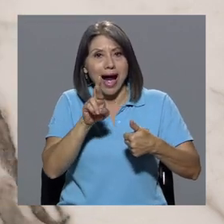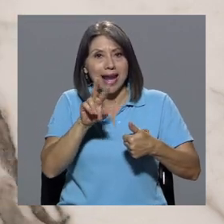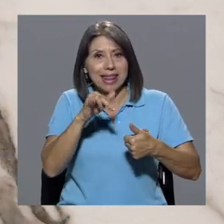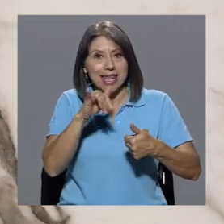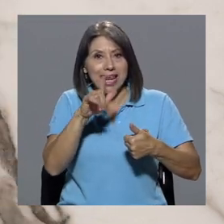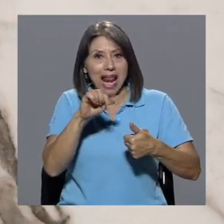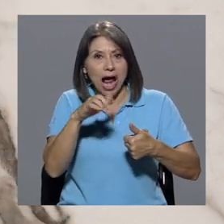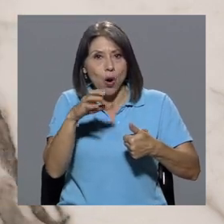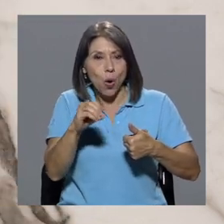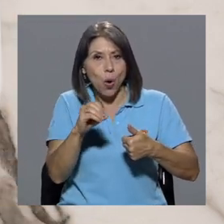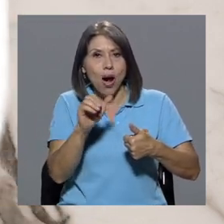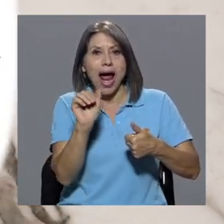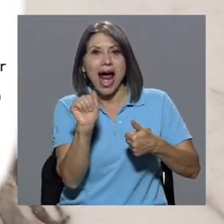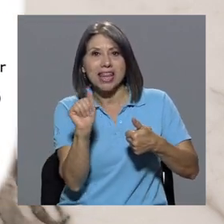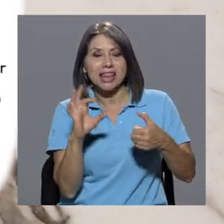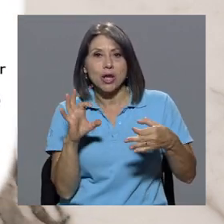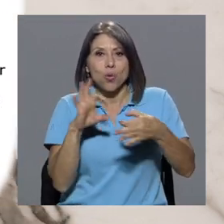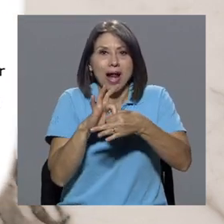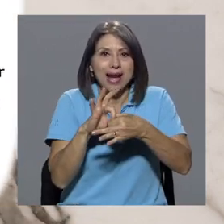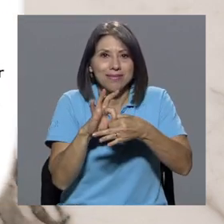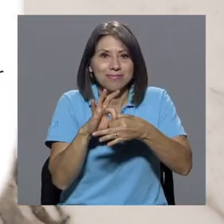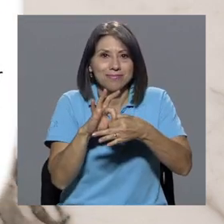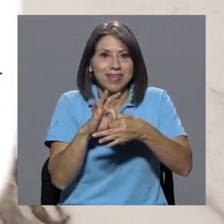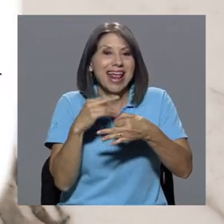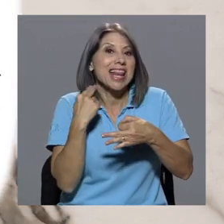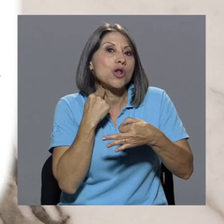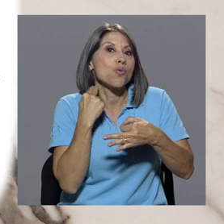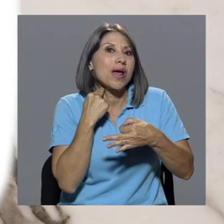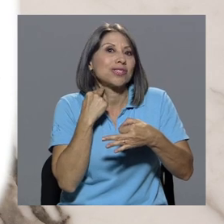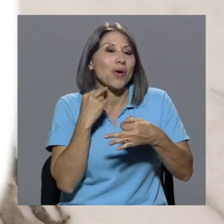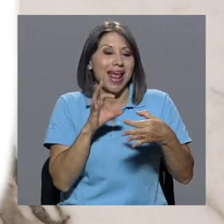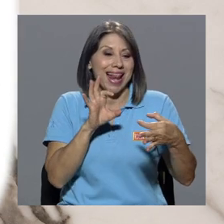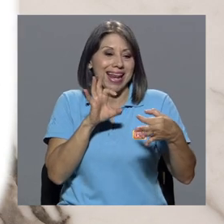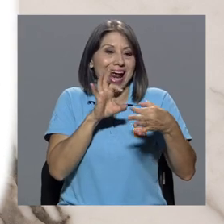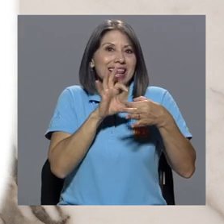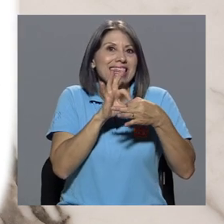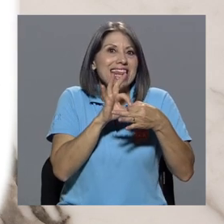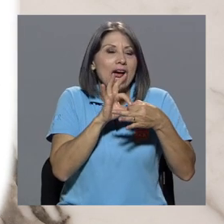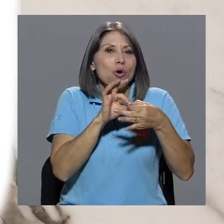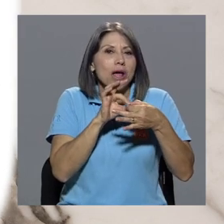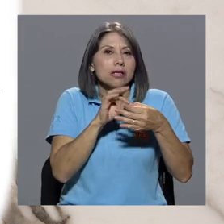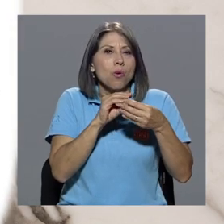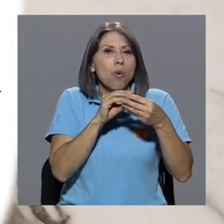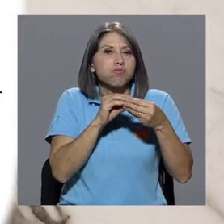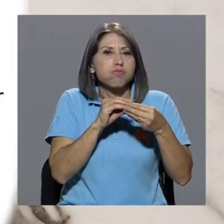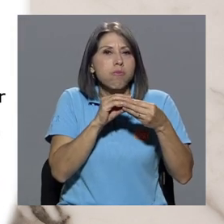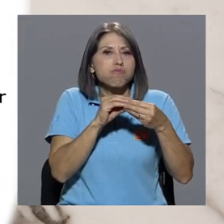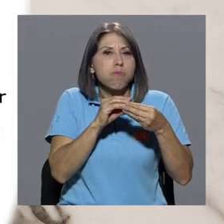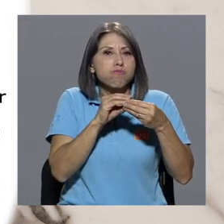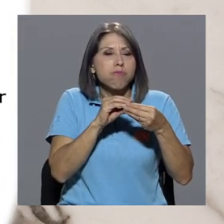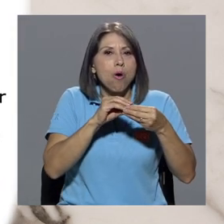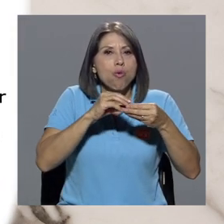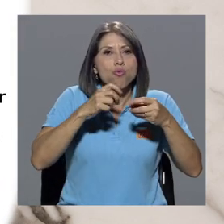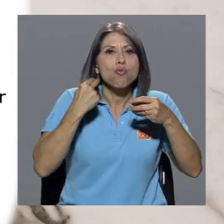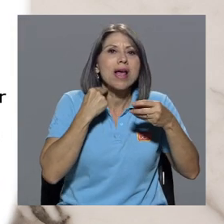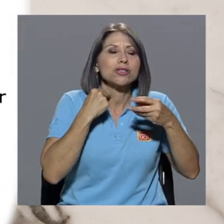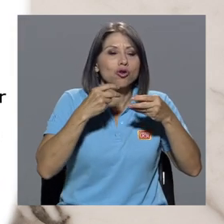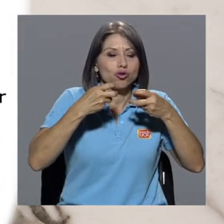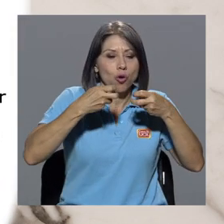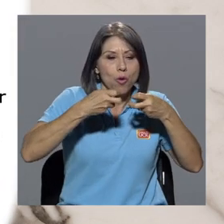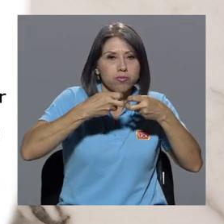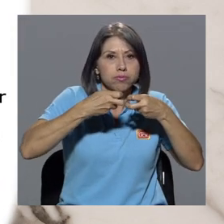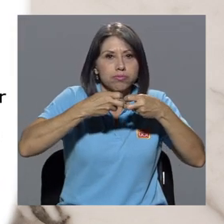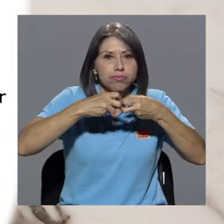articular, el hueso, ¿verdad? El cartílago lo que hace es una función como de colchón para que los huesos puedan moverse entre sí,